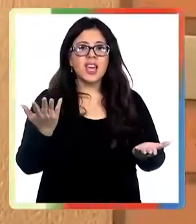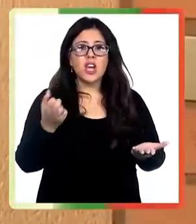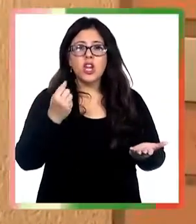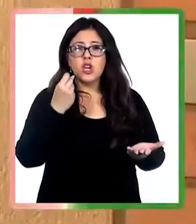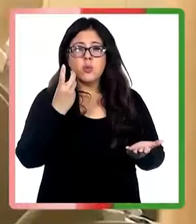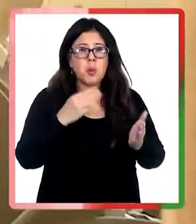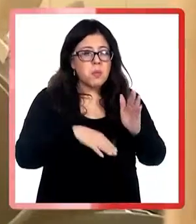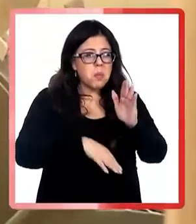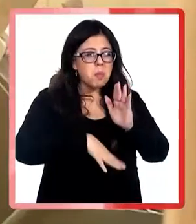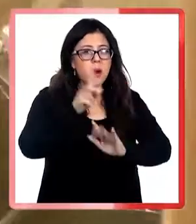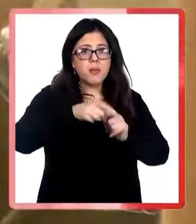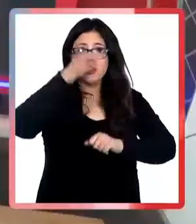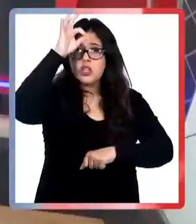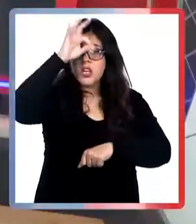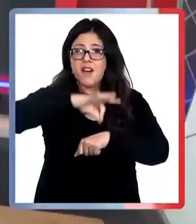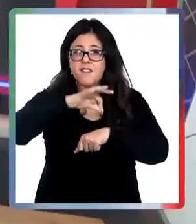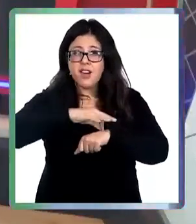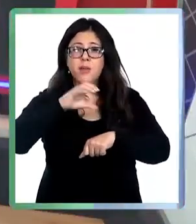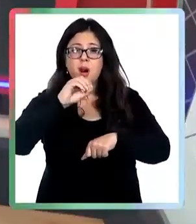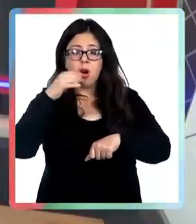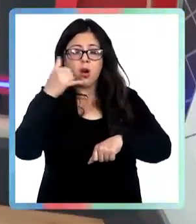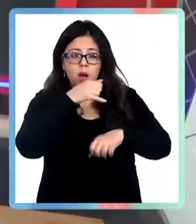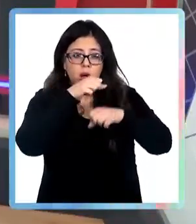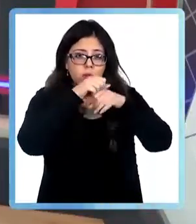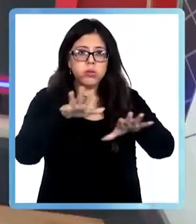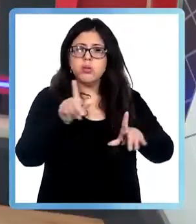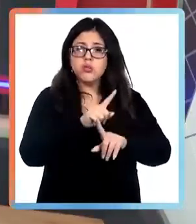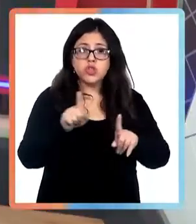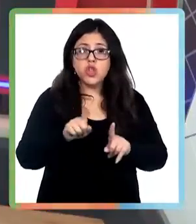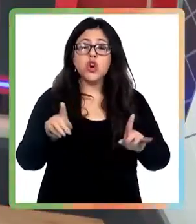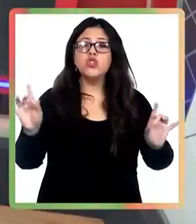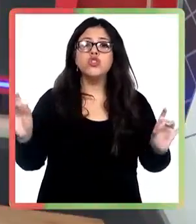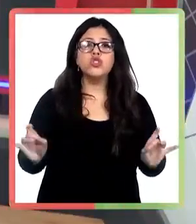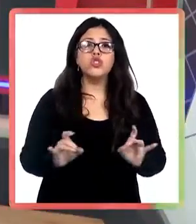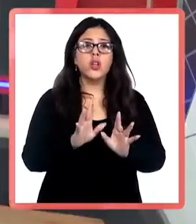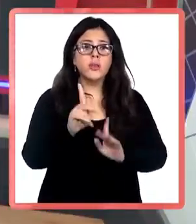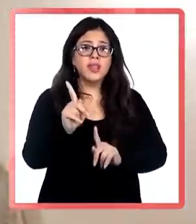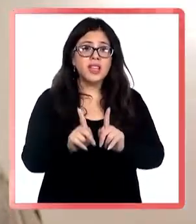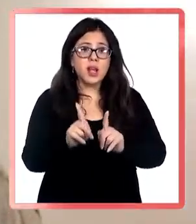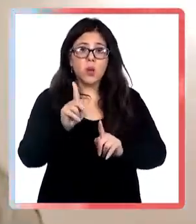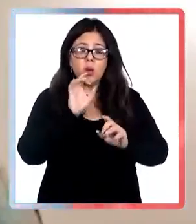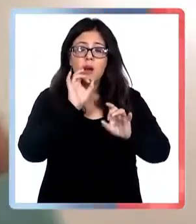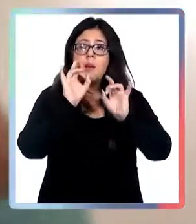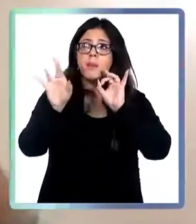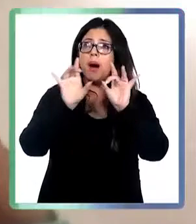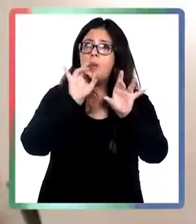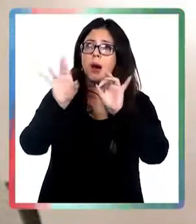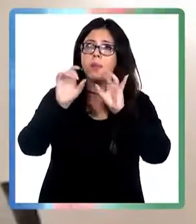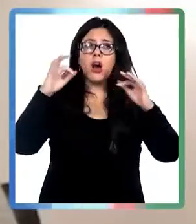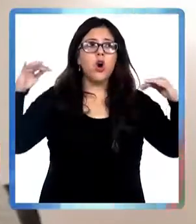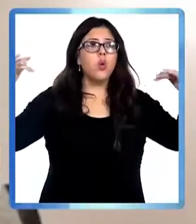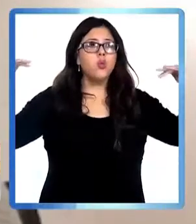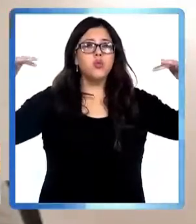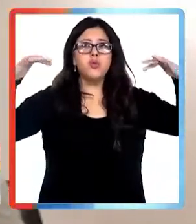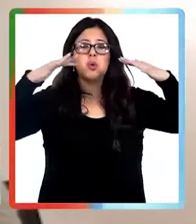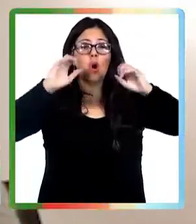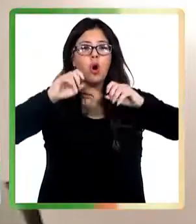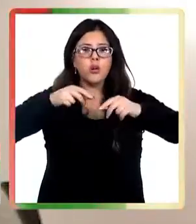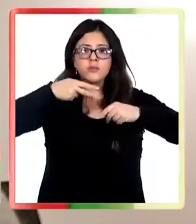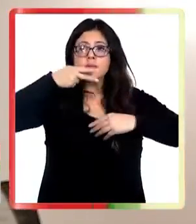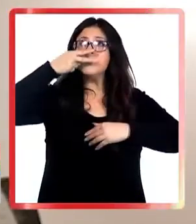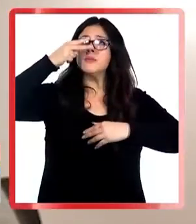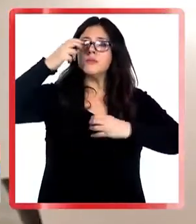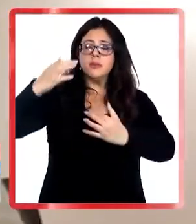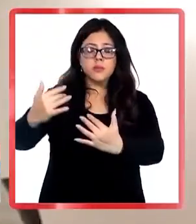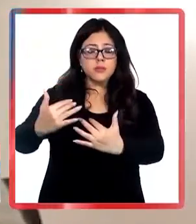las complicaciones o la presencia de una infección respiratoria, sino que más bien va a hacer que aquellas gotitas que queden o que estamos